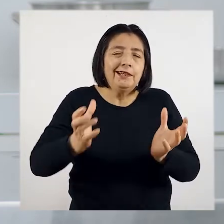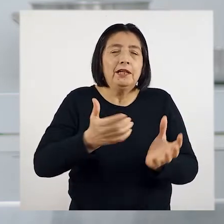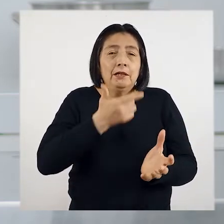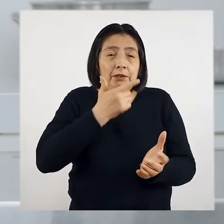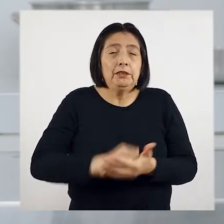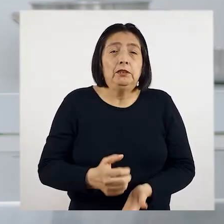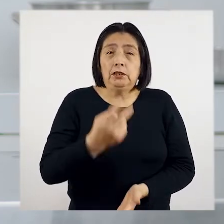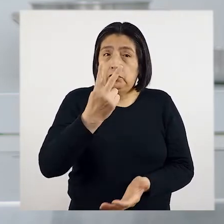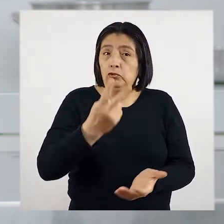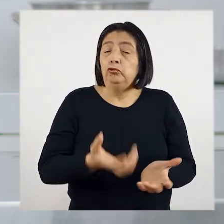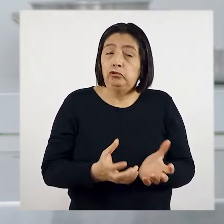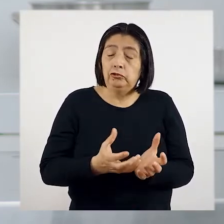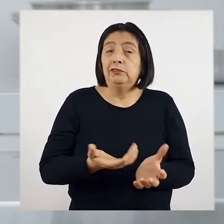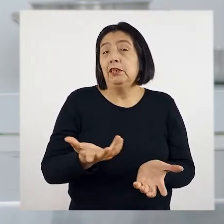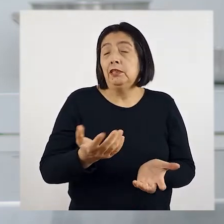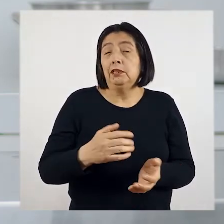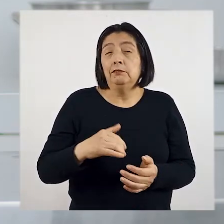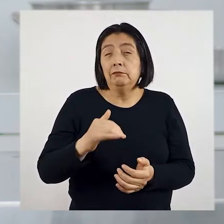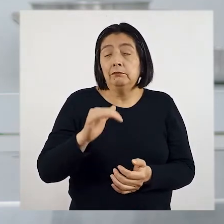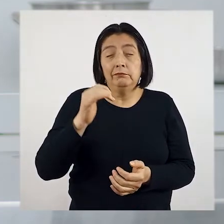vaso.